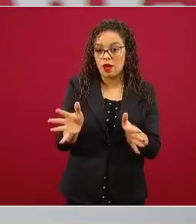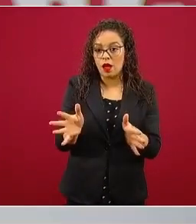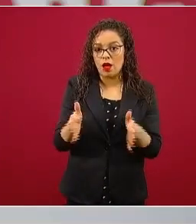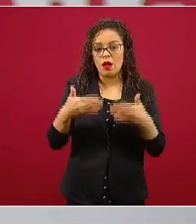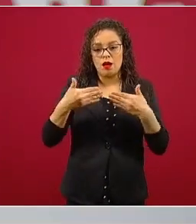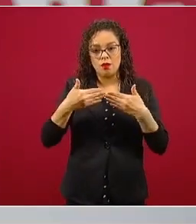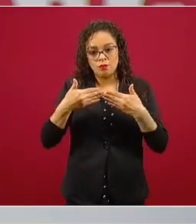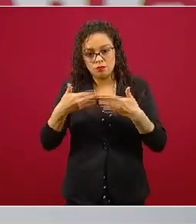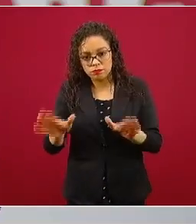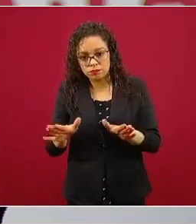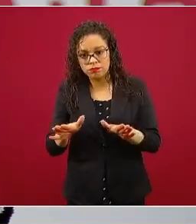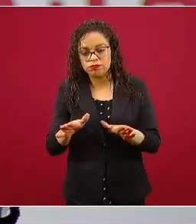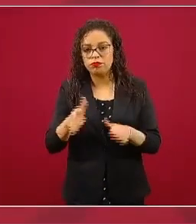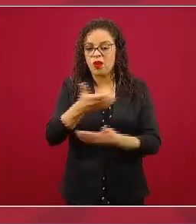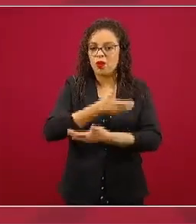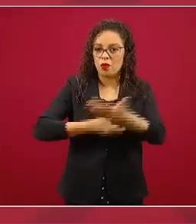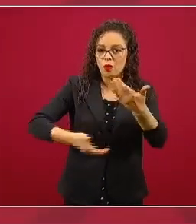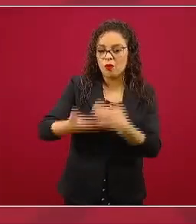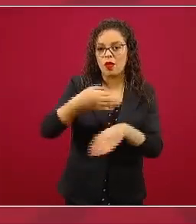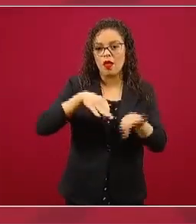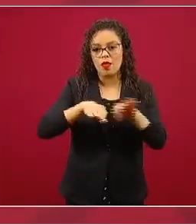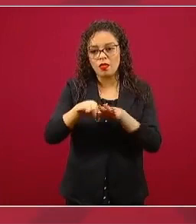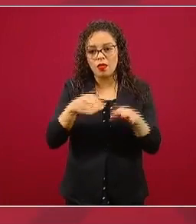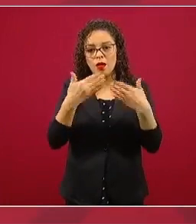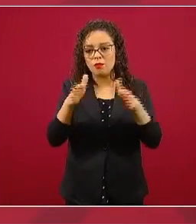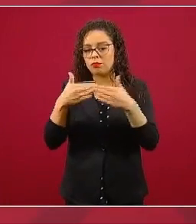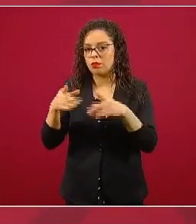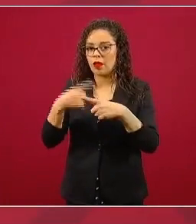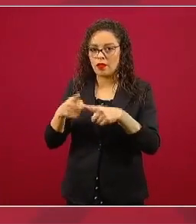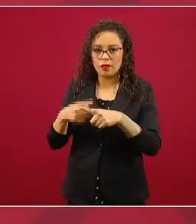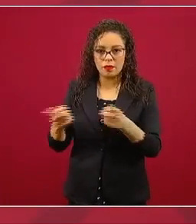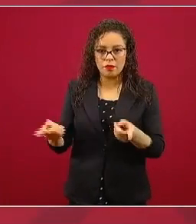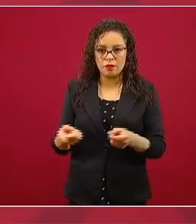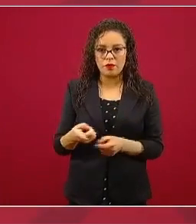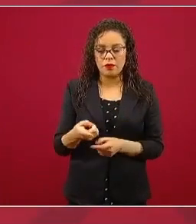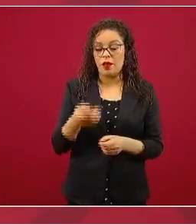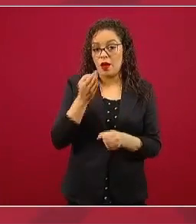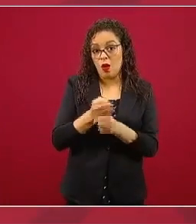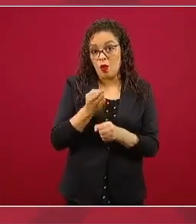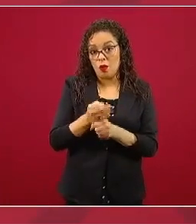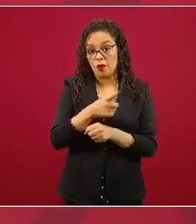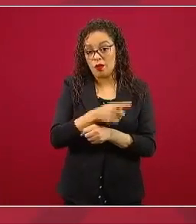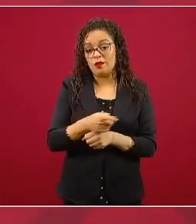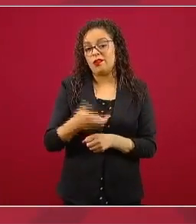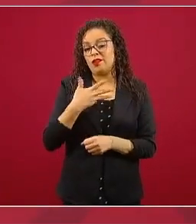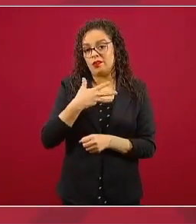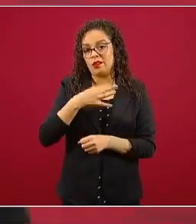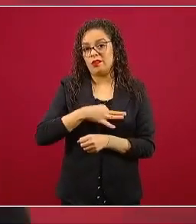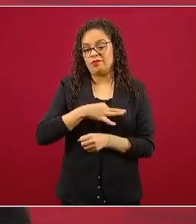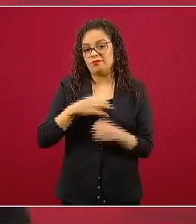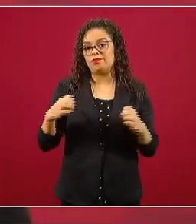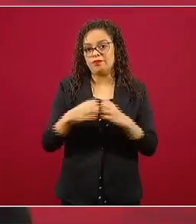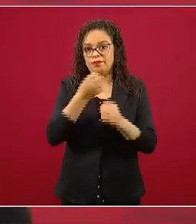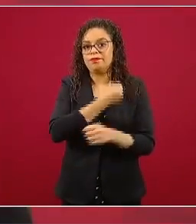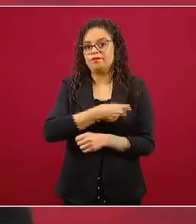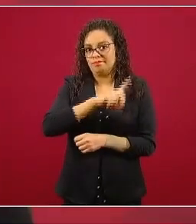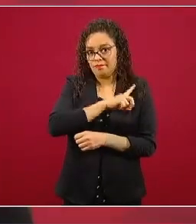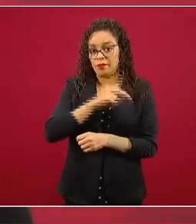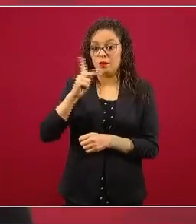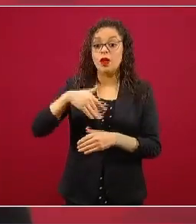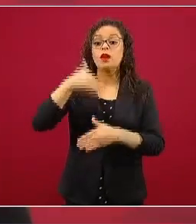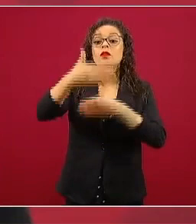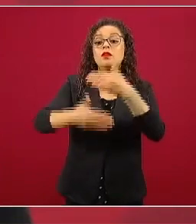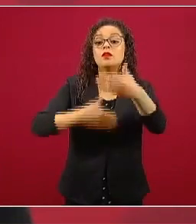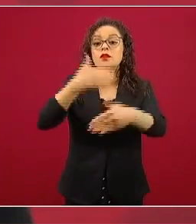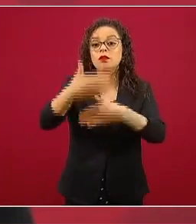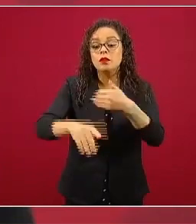vamos a decir, en una circunstancia no de emergencia como estamos ahorita. Pero sí va a ser algo que nosotros vamos a luchar en estos meses que vienen,